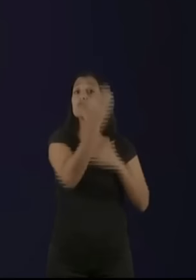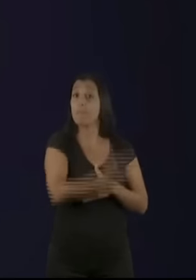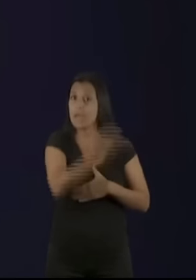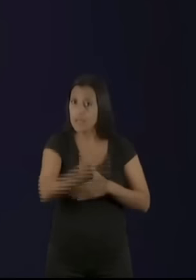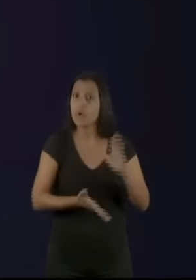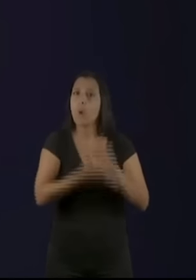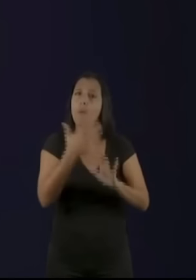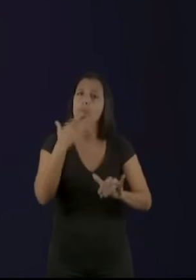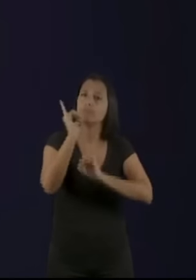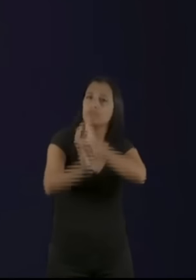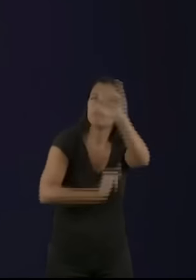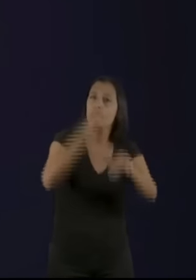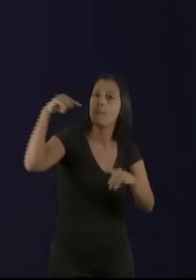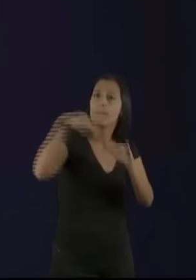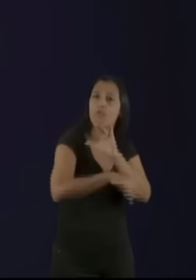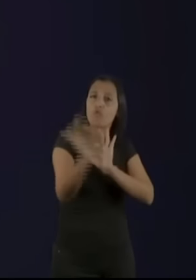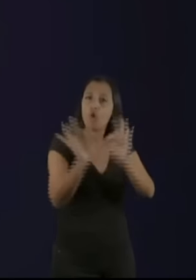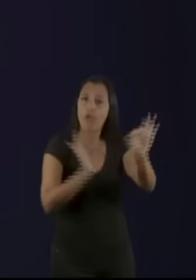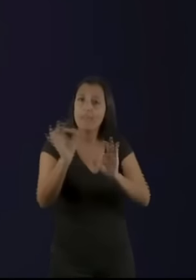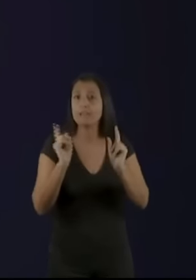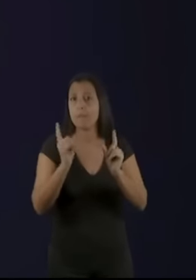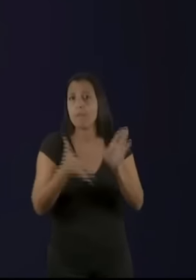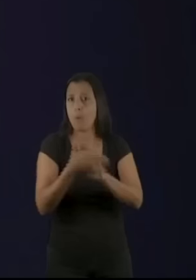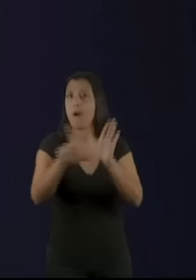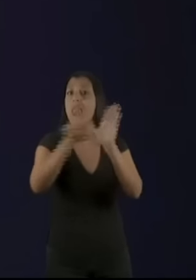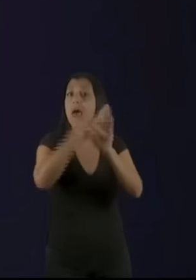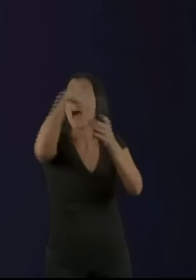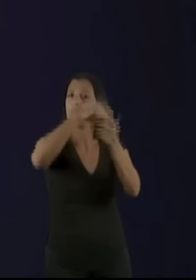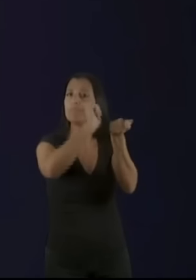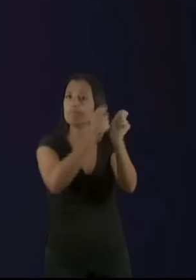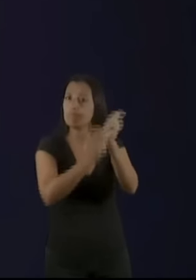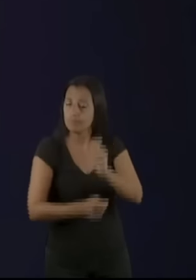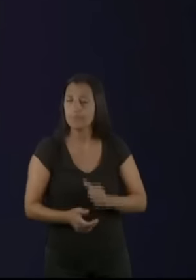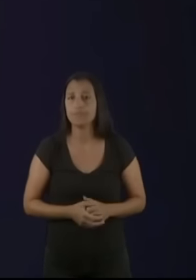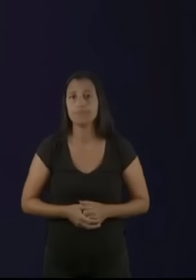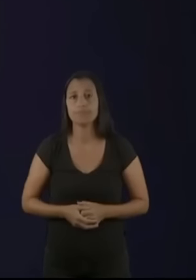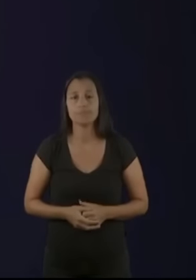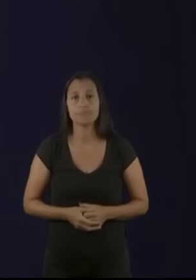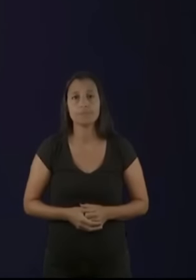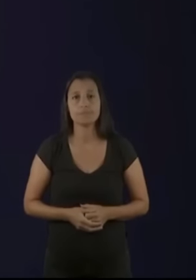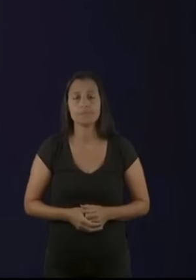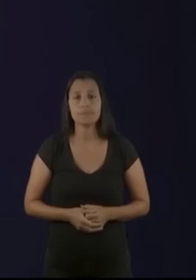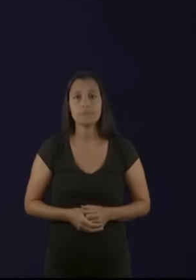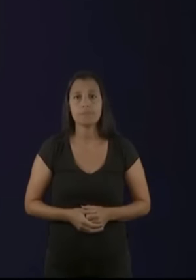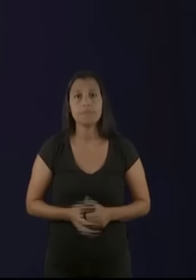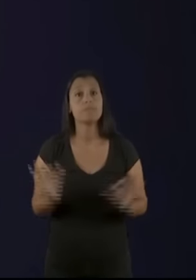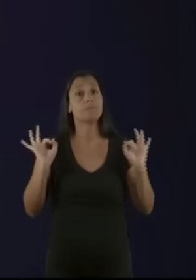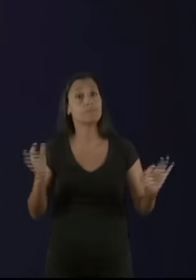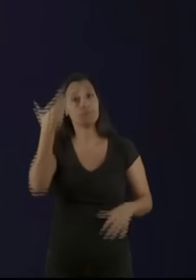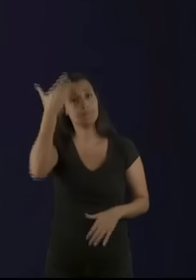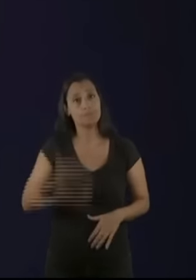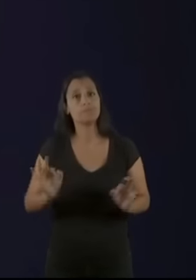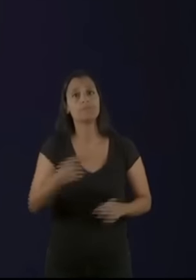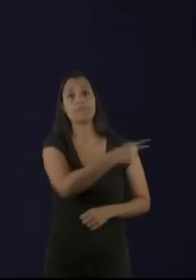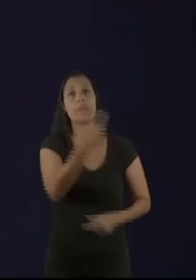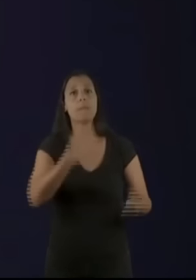detalles sobre estas estas modificaciones en las diferentes leyes que que les mencioné hasta aquí lo mío los